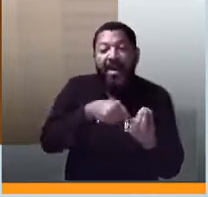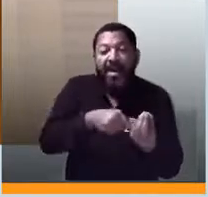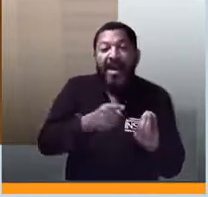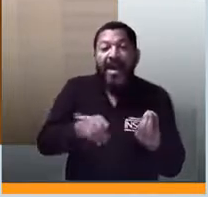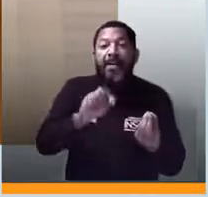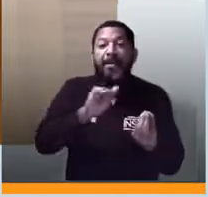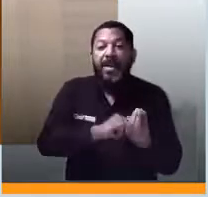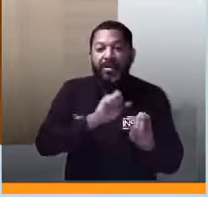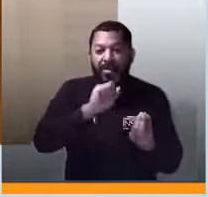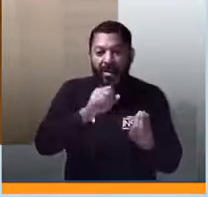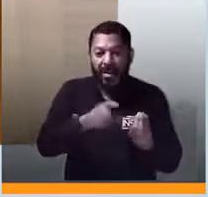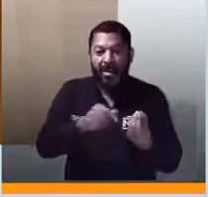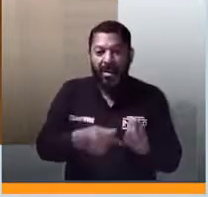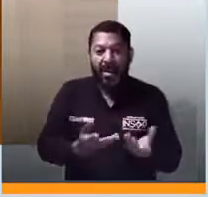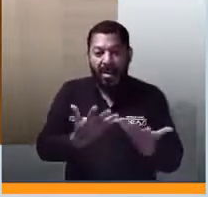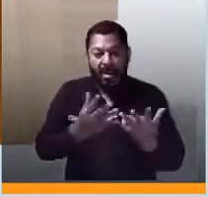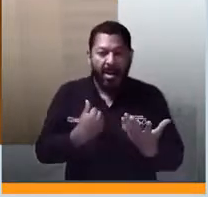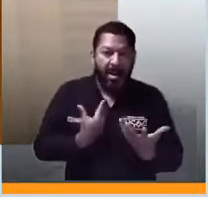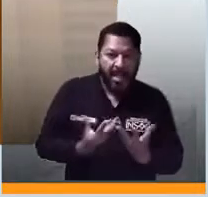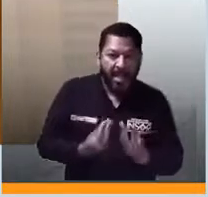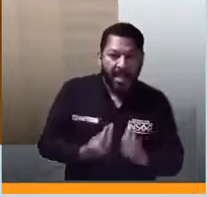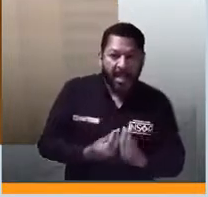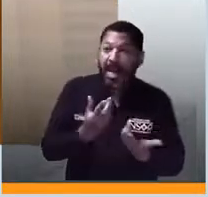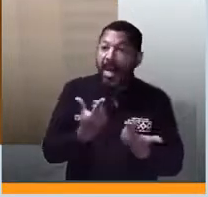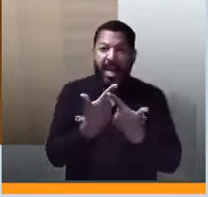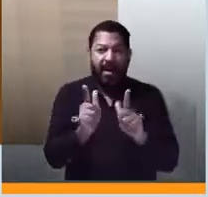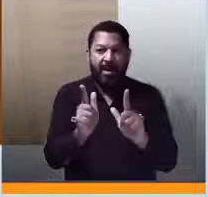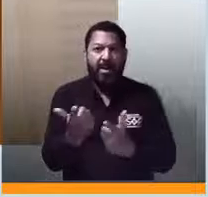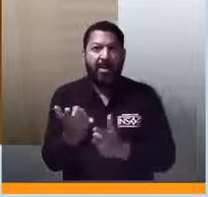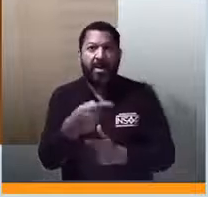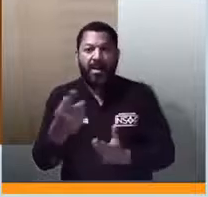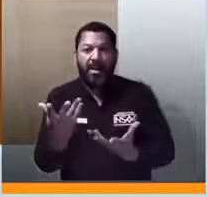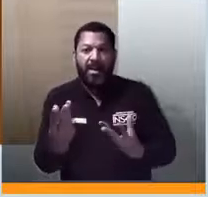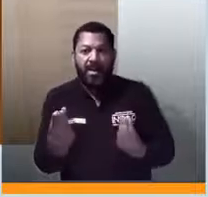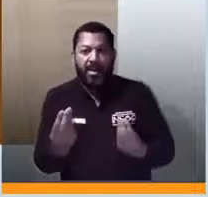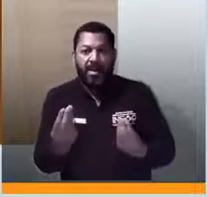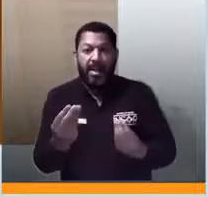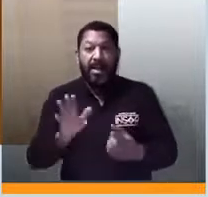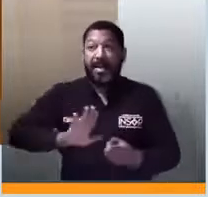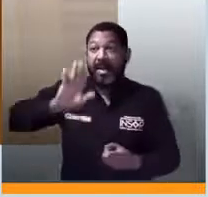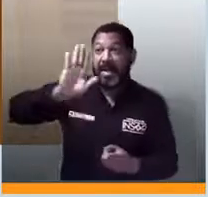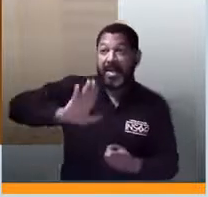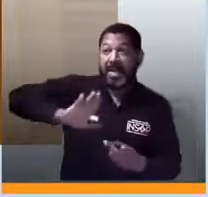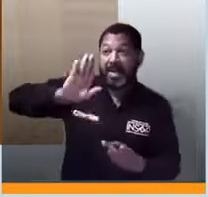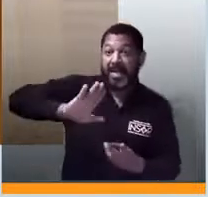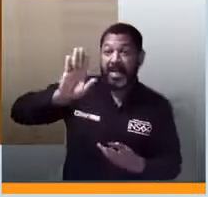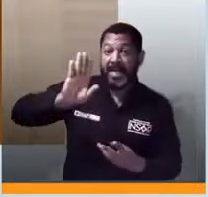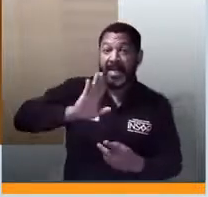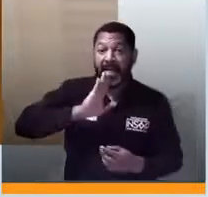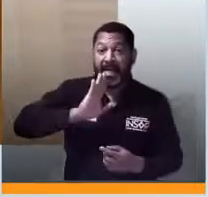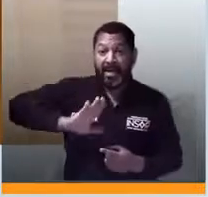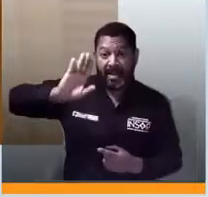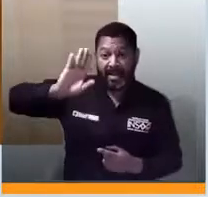de esto, me gustaría que lo tomaran, así que lo dejo por quien quiera levantar la mano de primero.